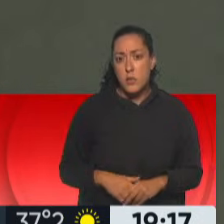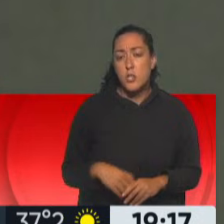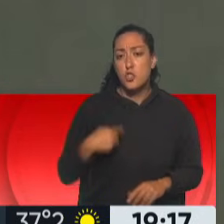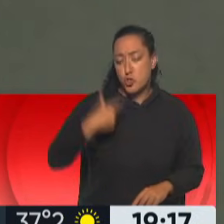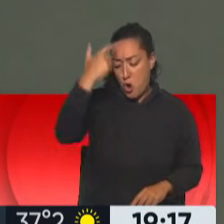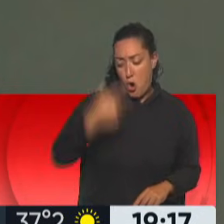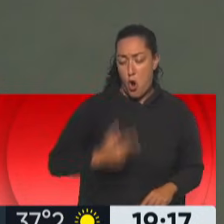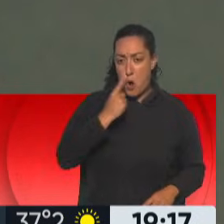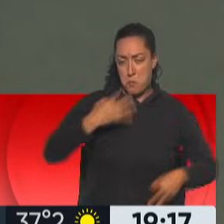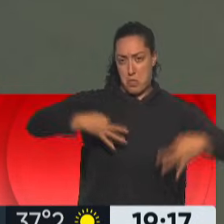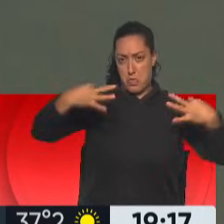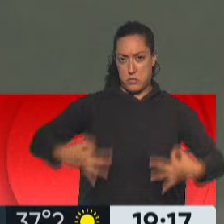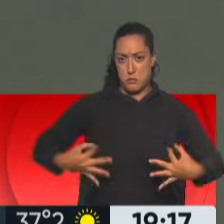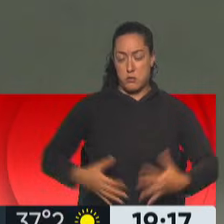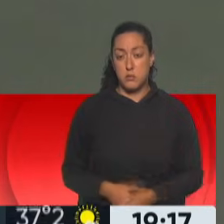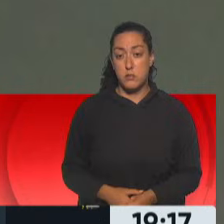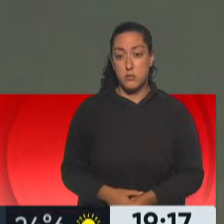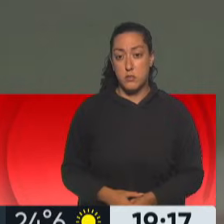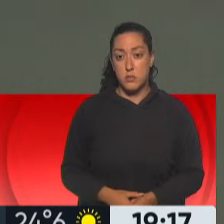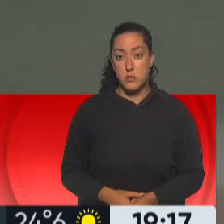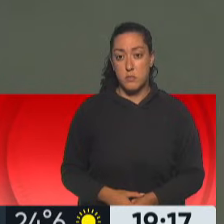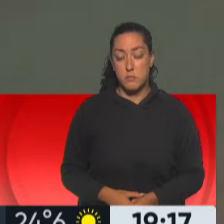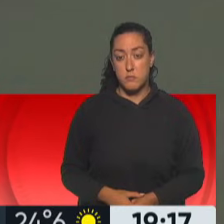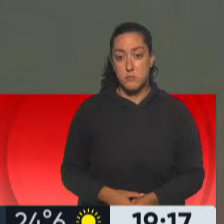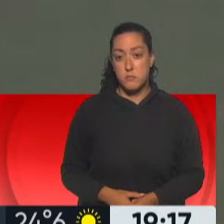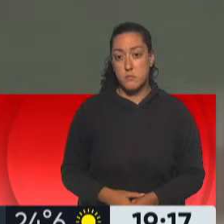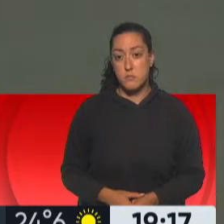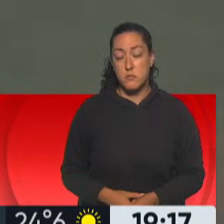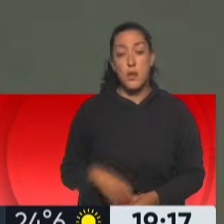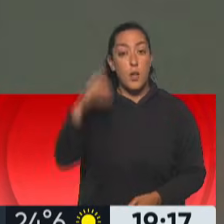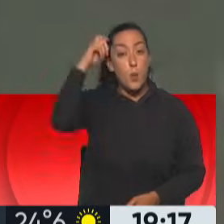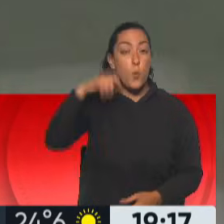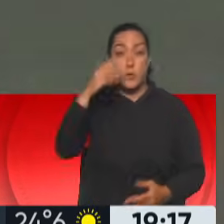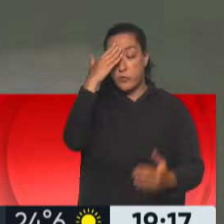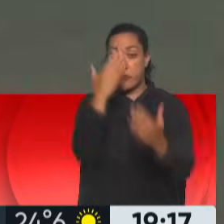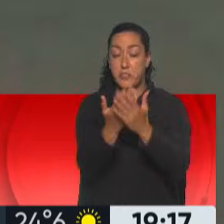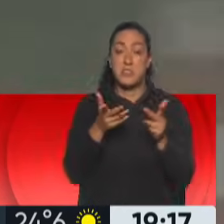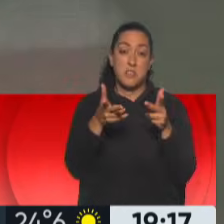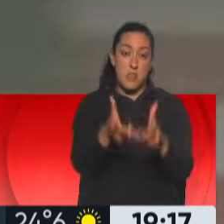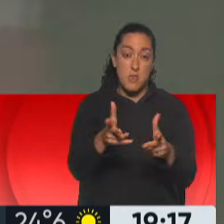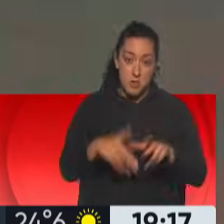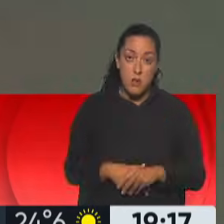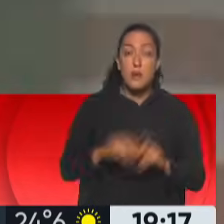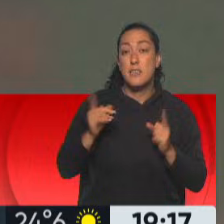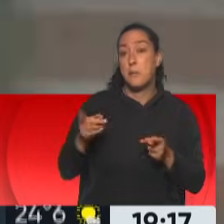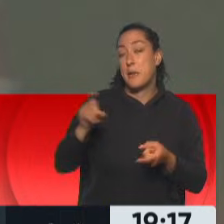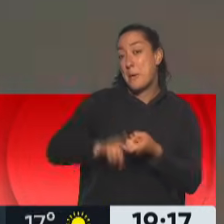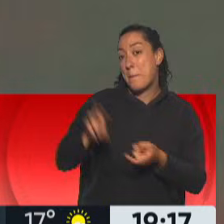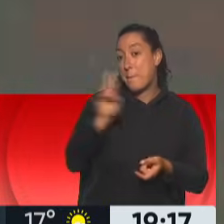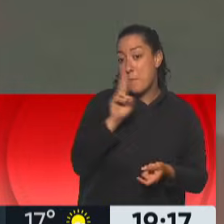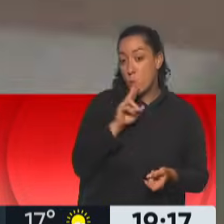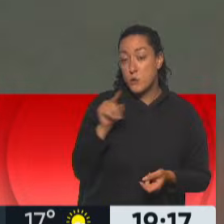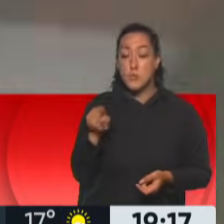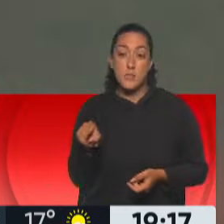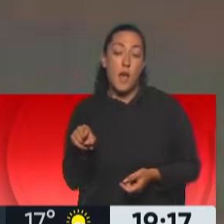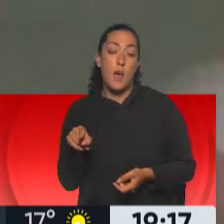hombre decente. Esto lo dijo ante el juez y también compareció su esposa, Cilia Flores.